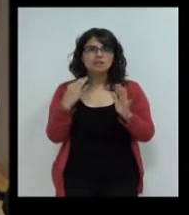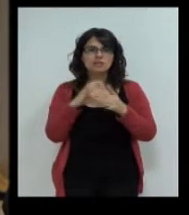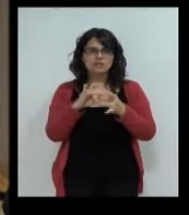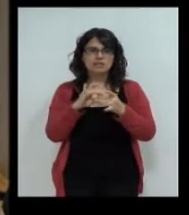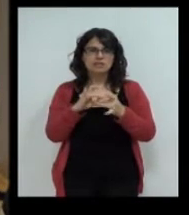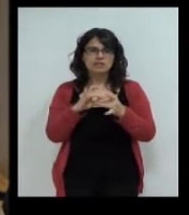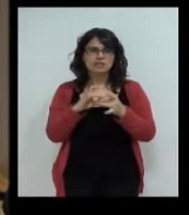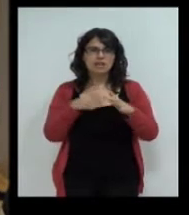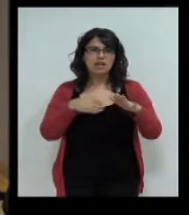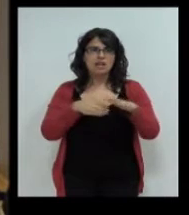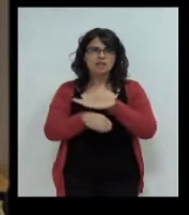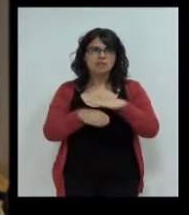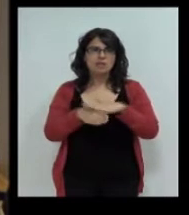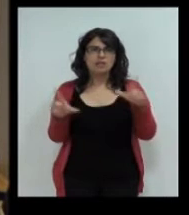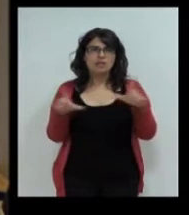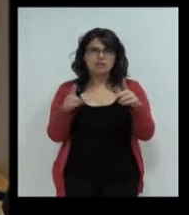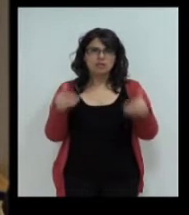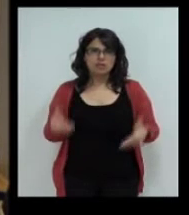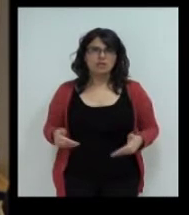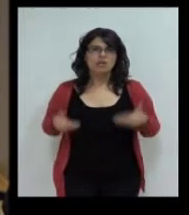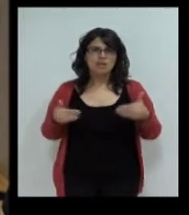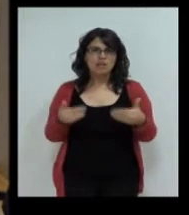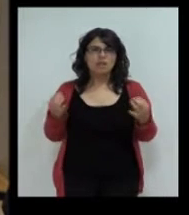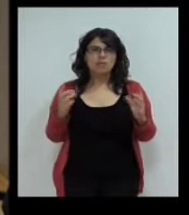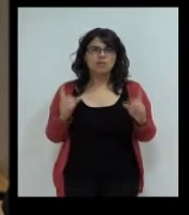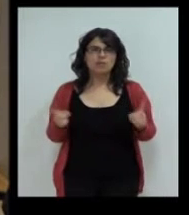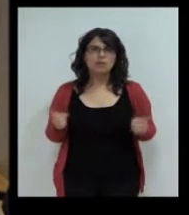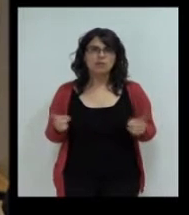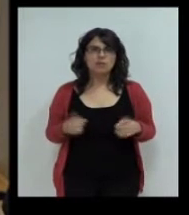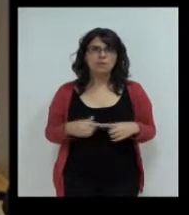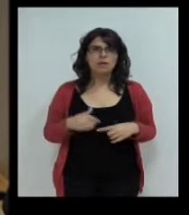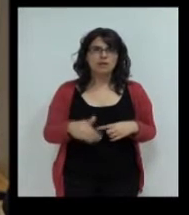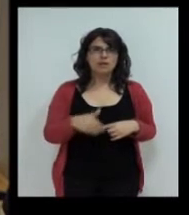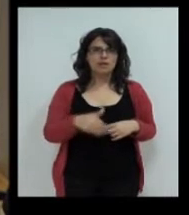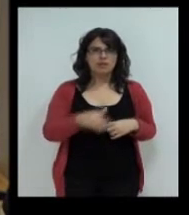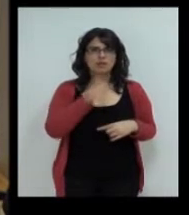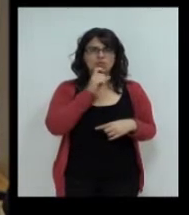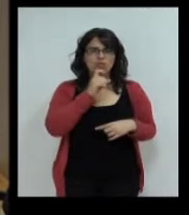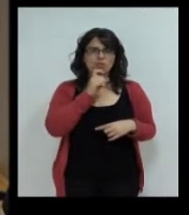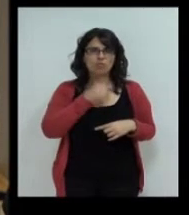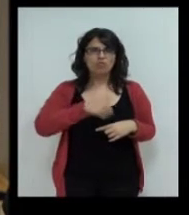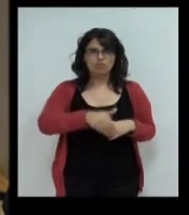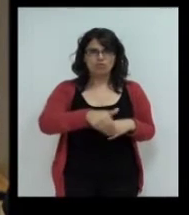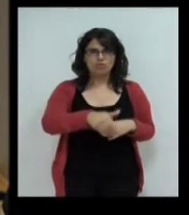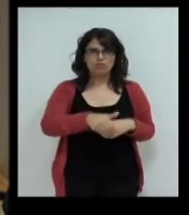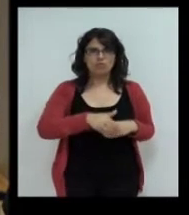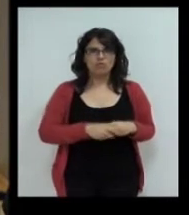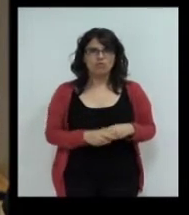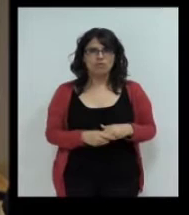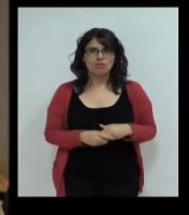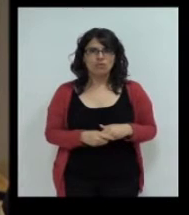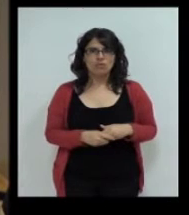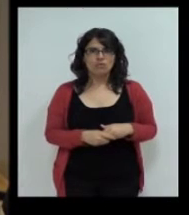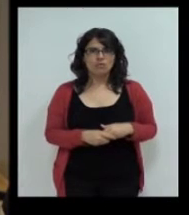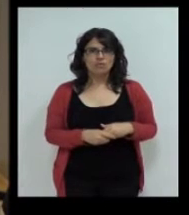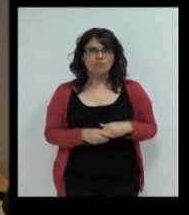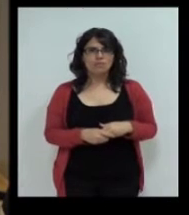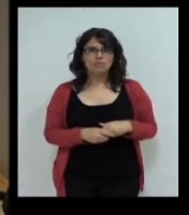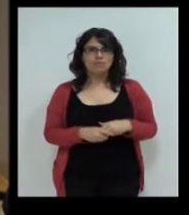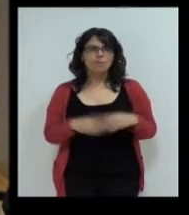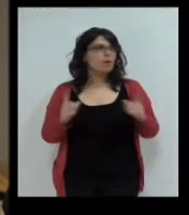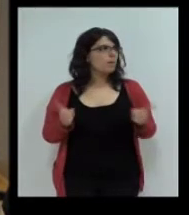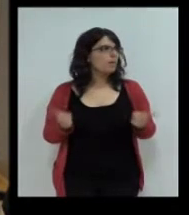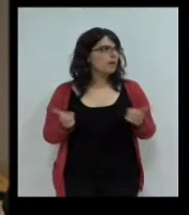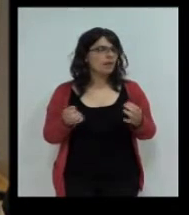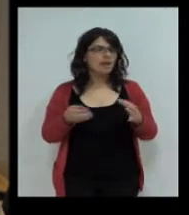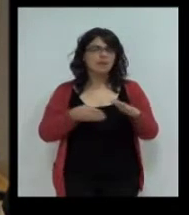decía antes, yo creo que hay que prever el mundo convergente audiovisual que se nos avecina. Hay que prever una accesibilidad,